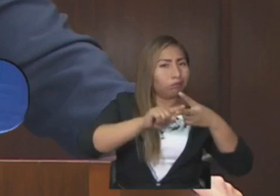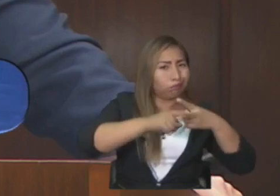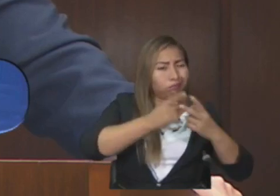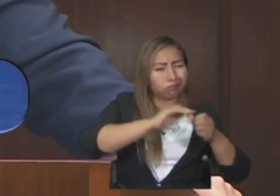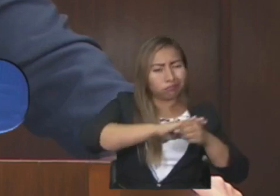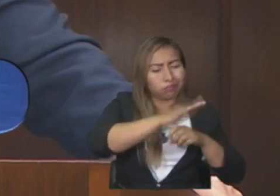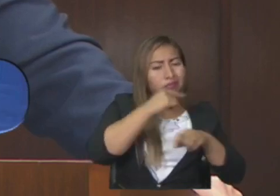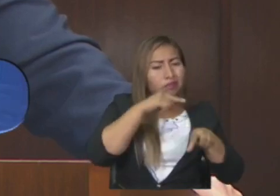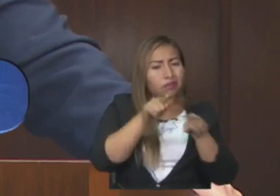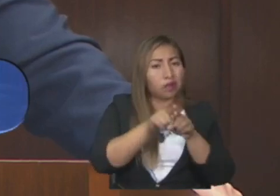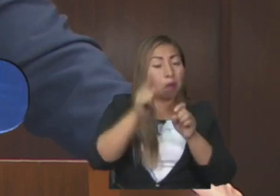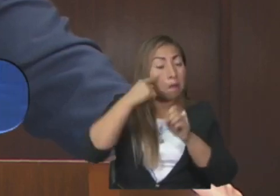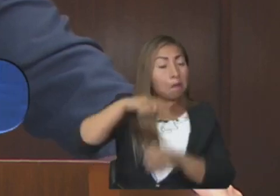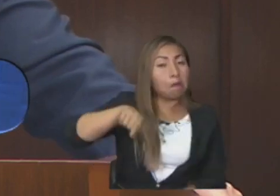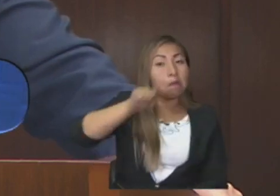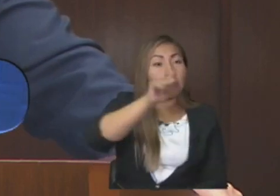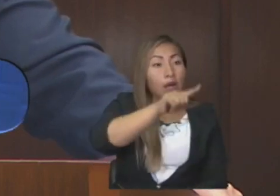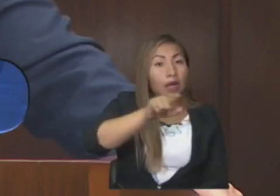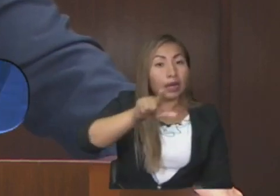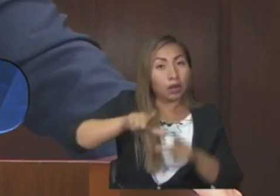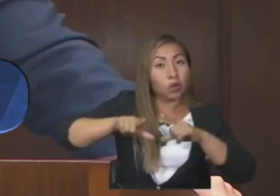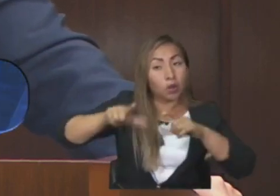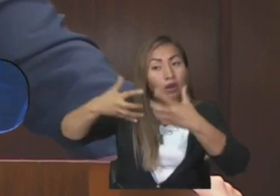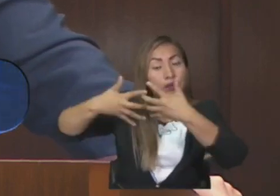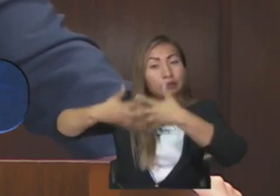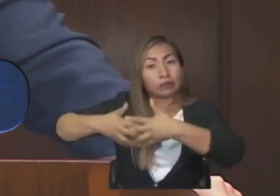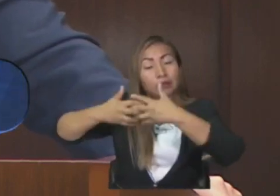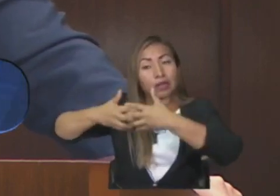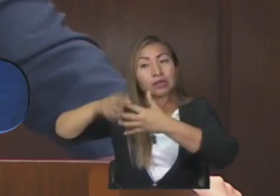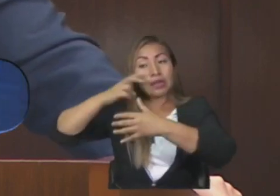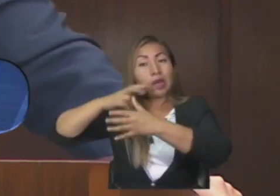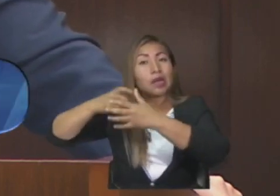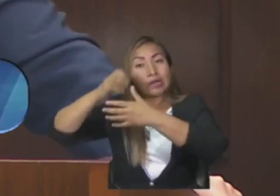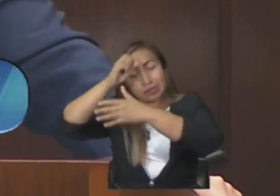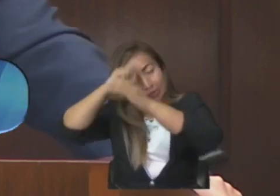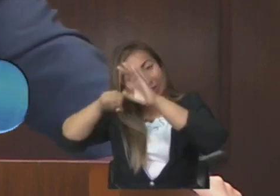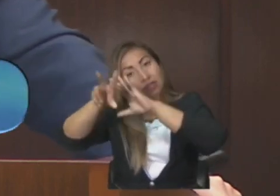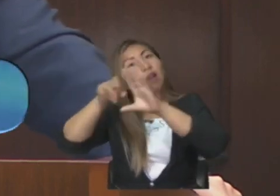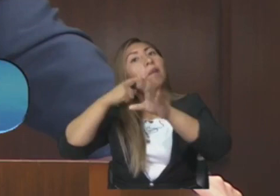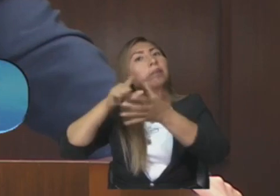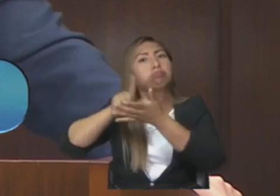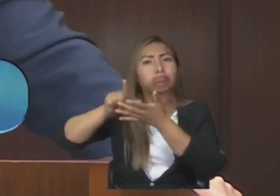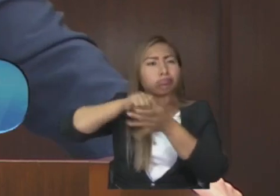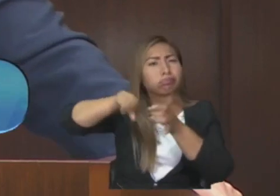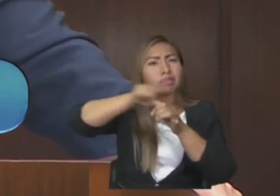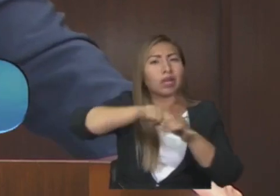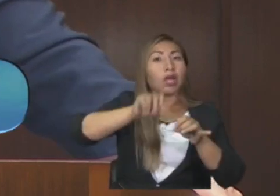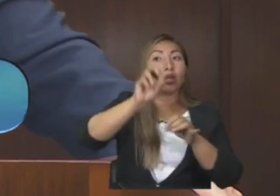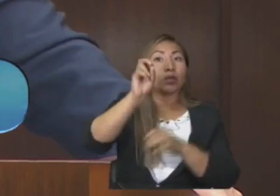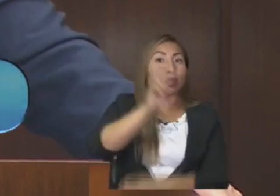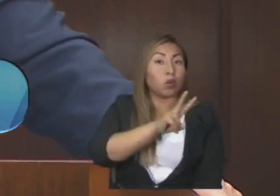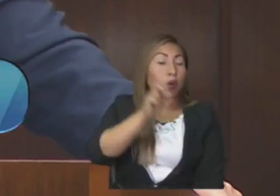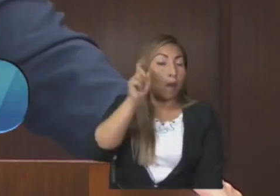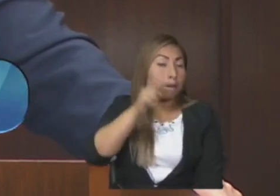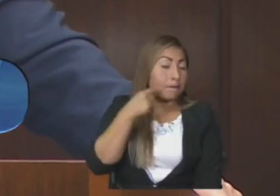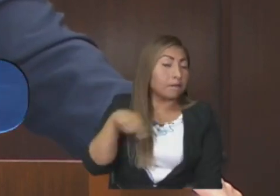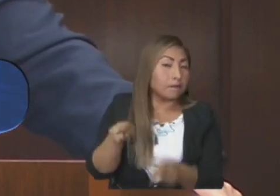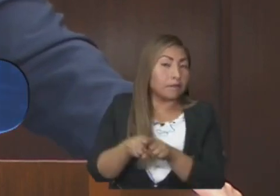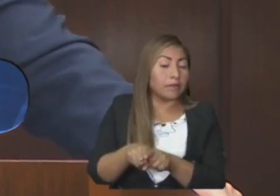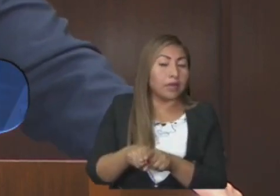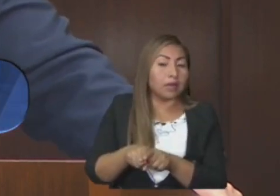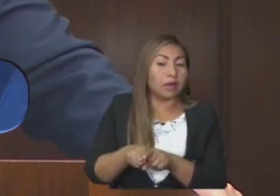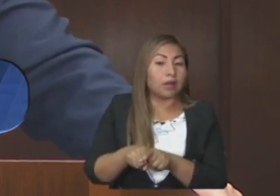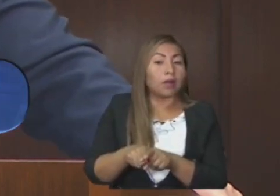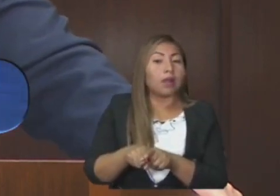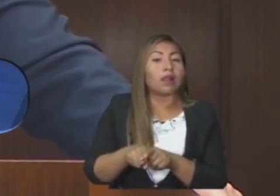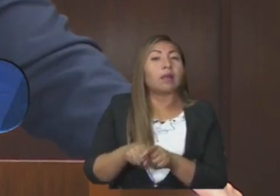y mantenimiento para la mina por un periodo de 2 meses. Durante ese periodo, la Dirección Nacional de Recursos Minerales